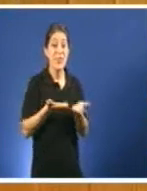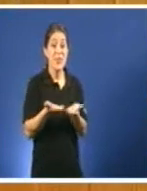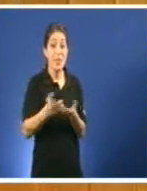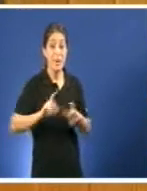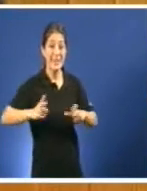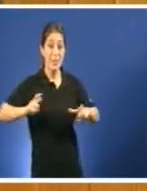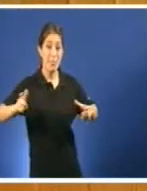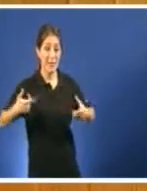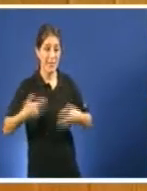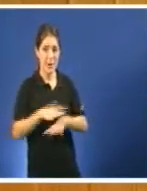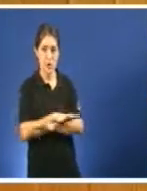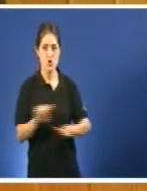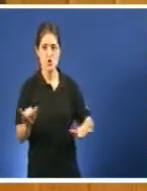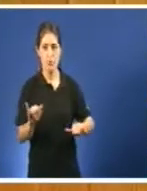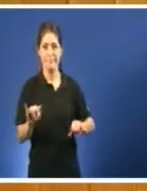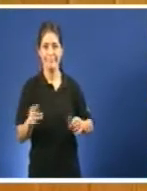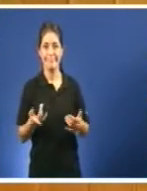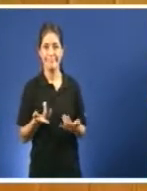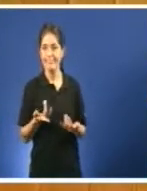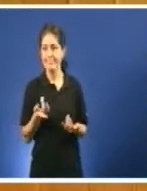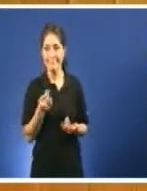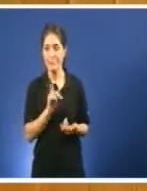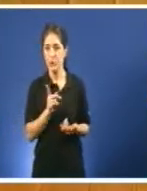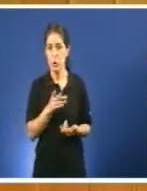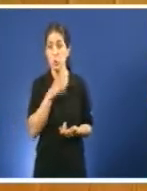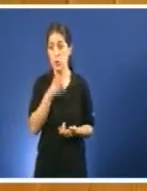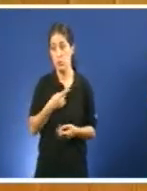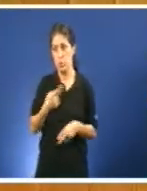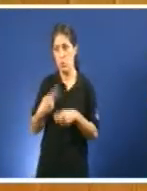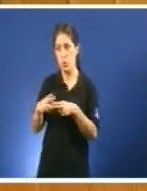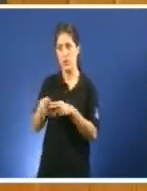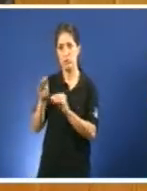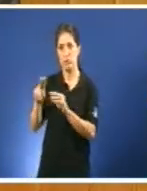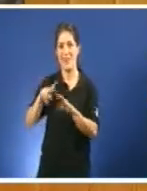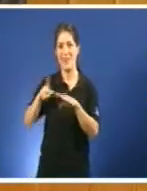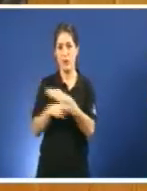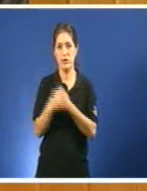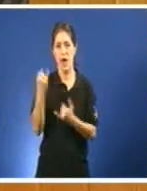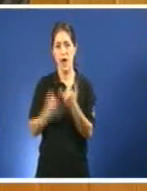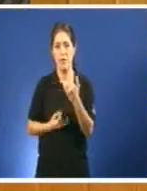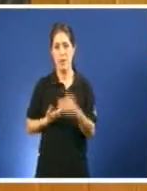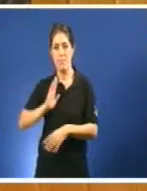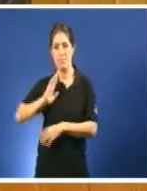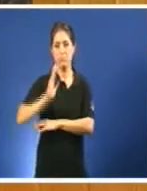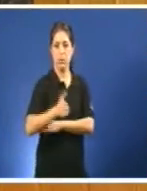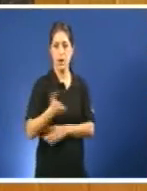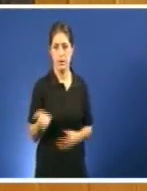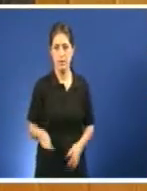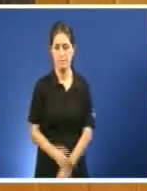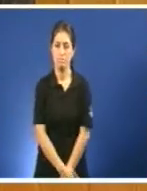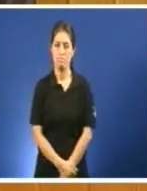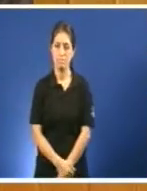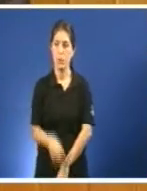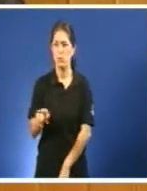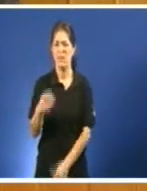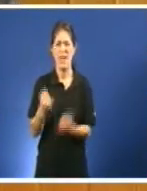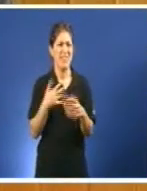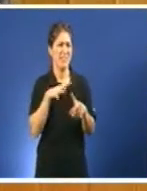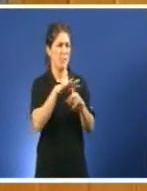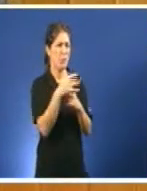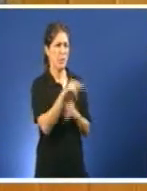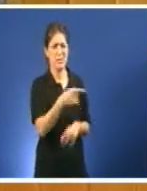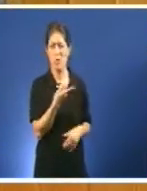súas políticas de recortes encargáronse de afundila. Vostedes parecen ignorar esta situación